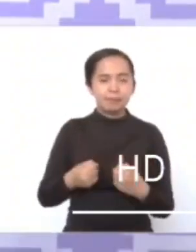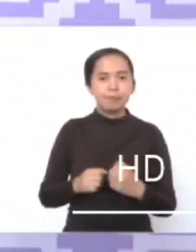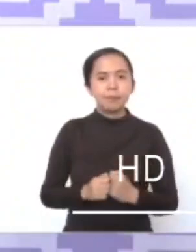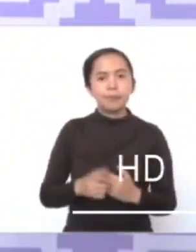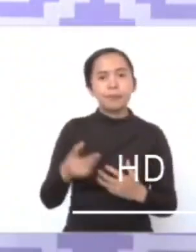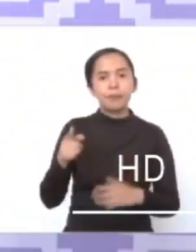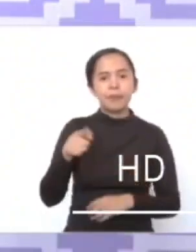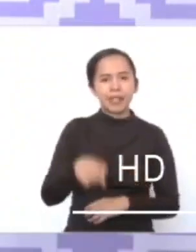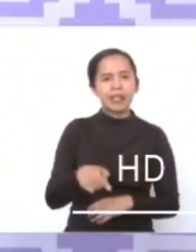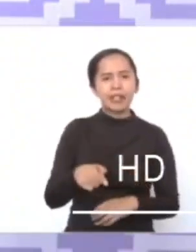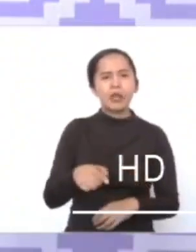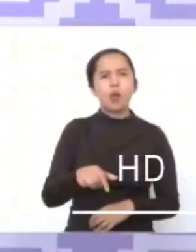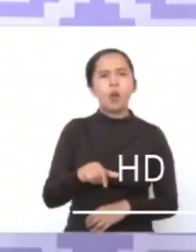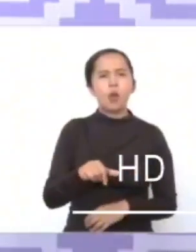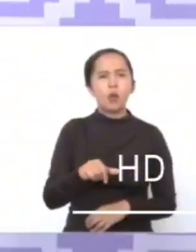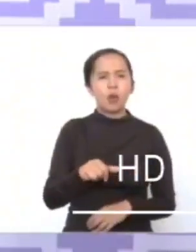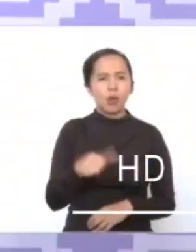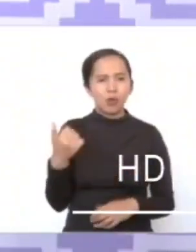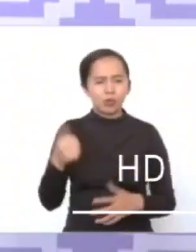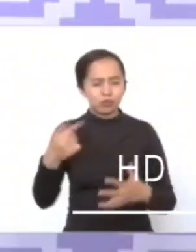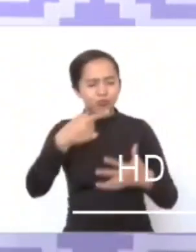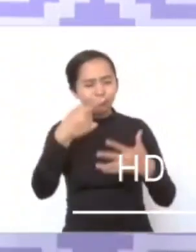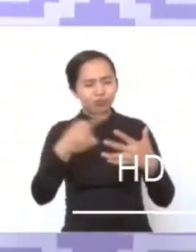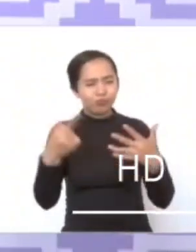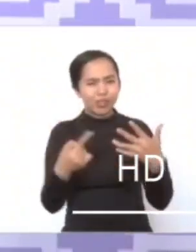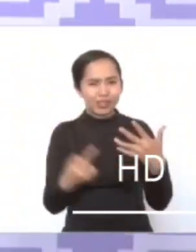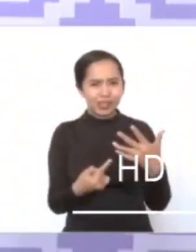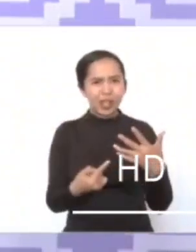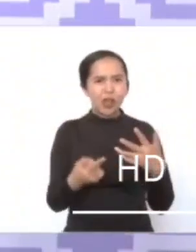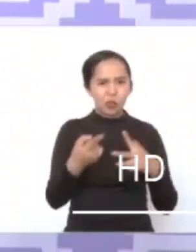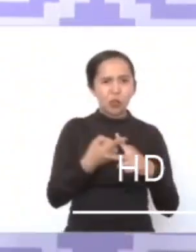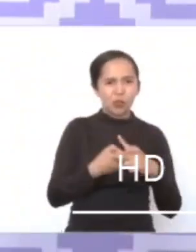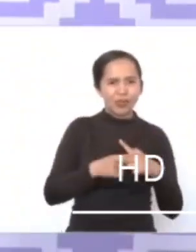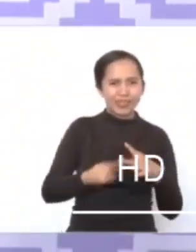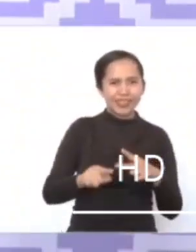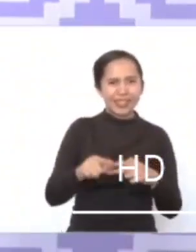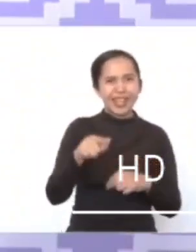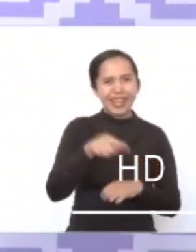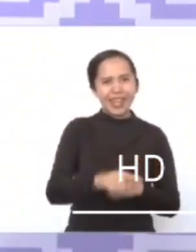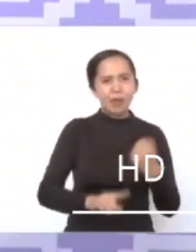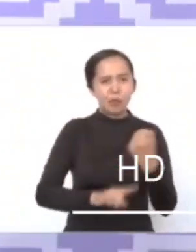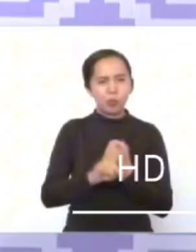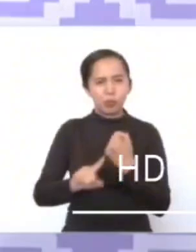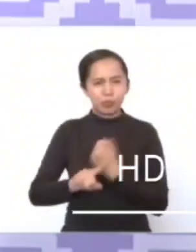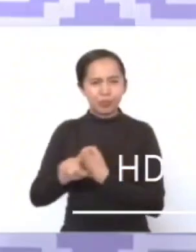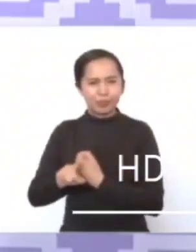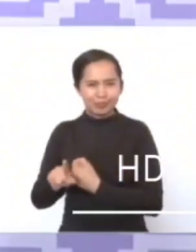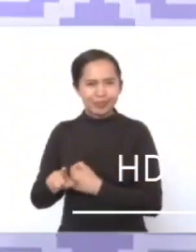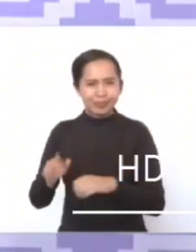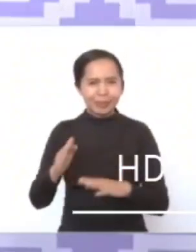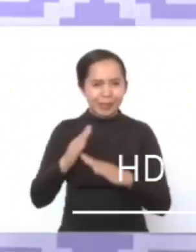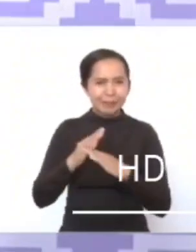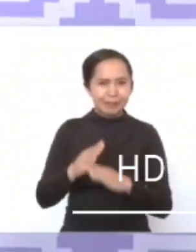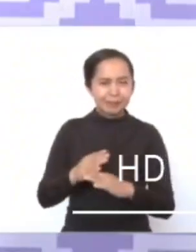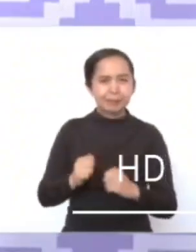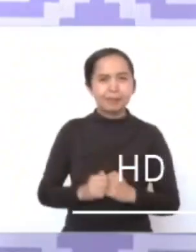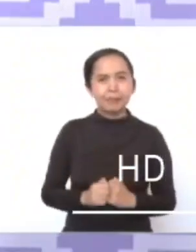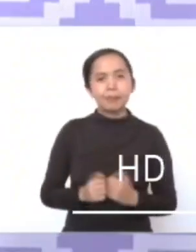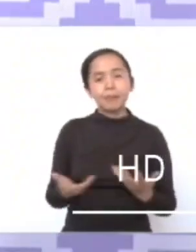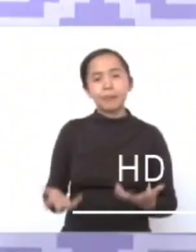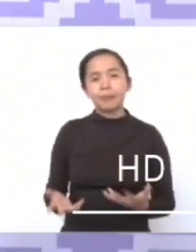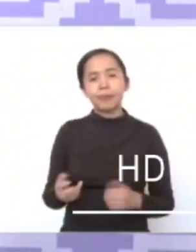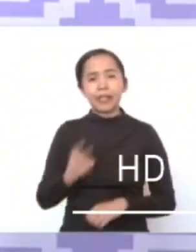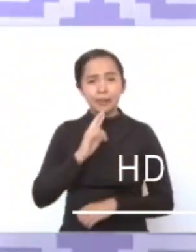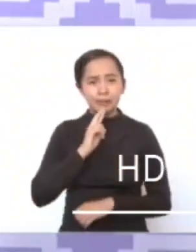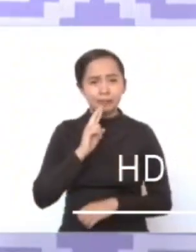recordamos, es una de las 11 medidas que planteó inicialmente la alerta de violencia contra las mujeres. La unidad es la responsable